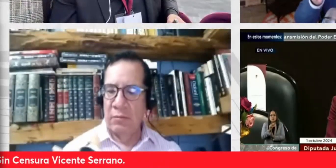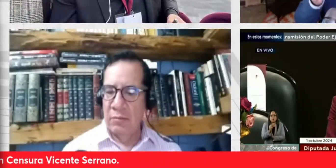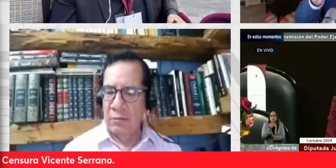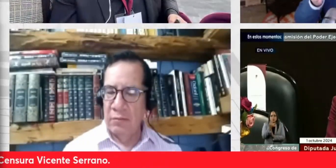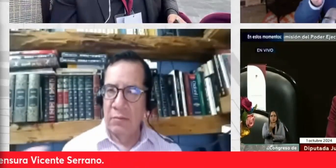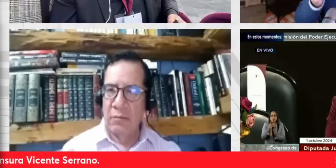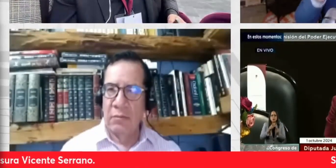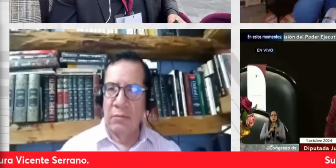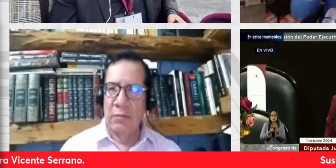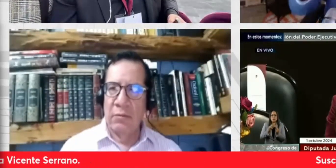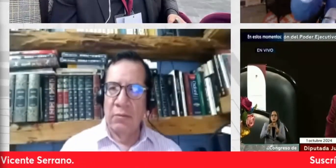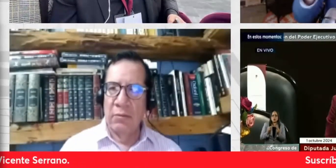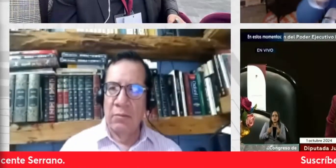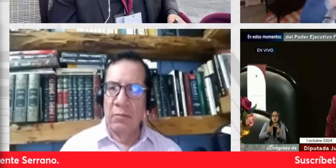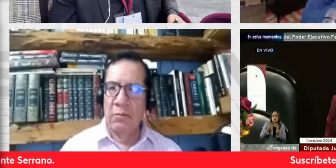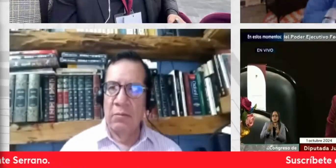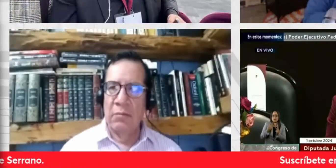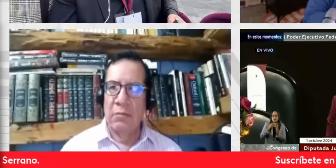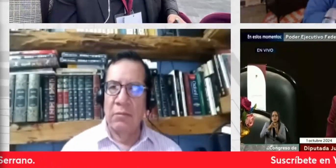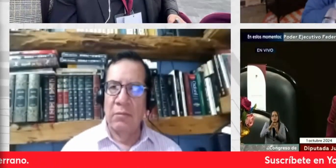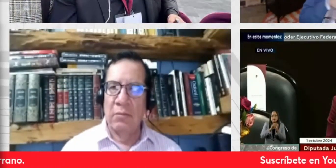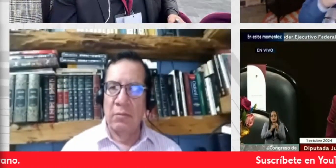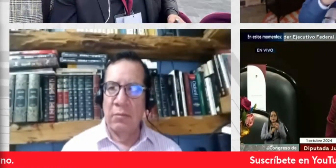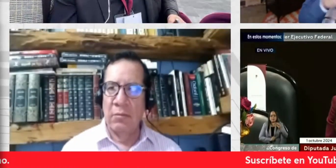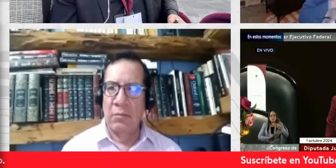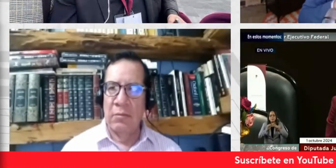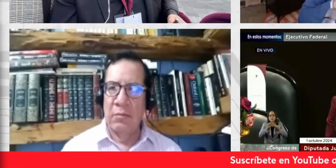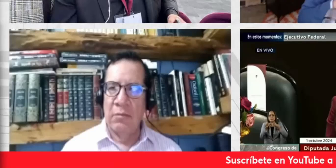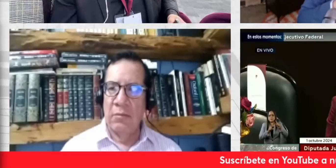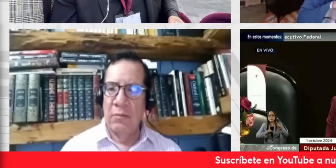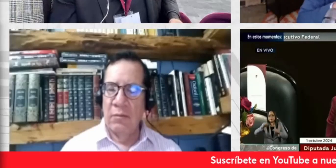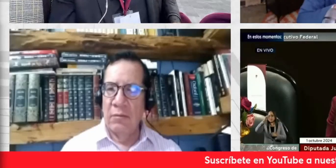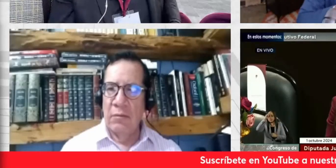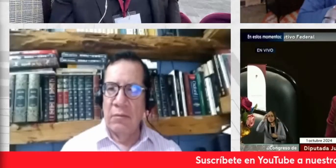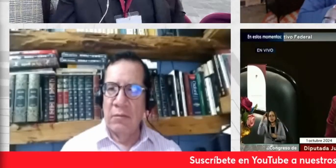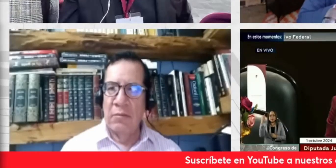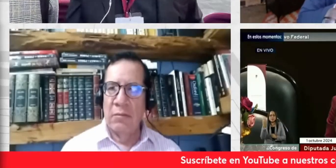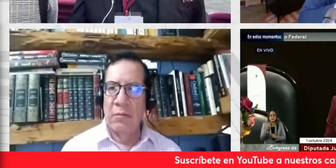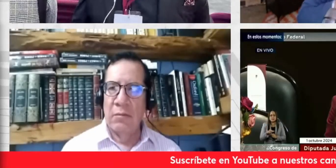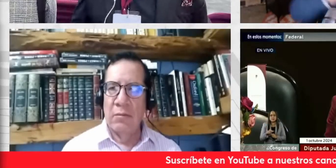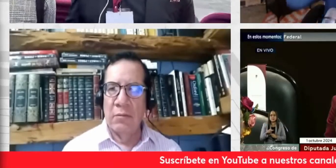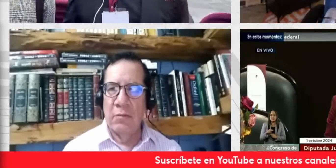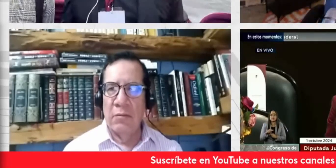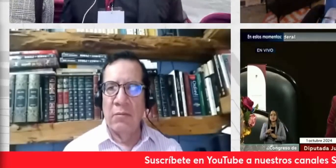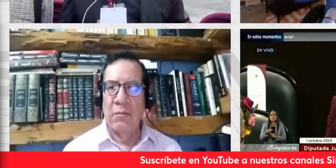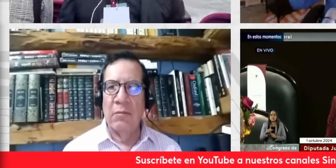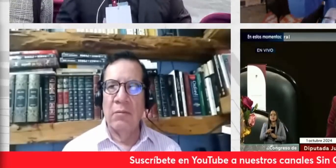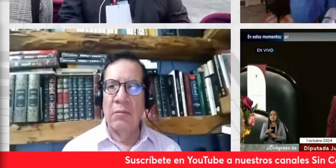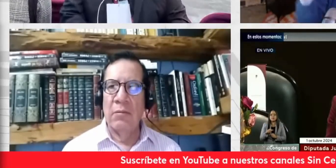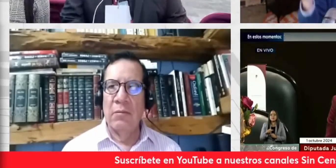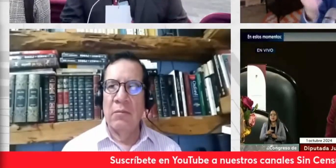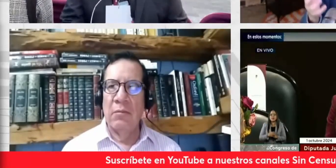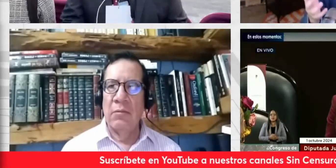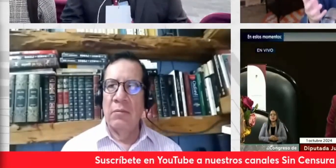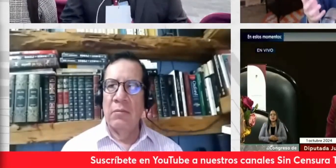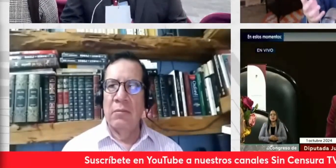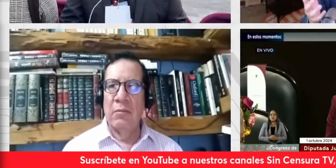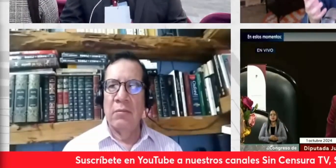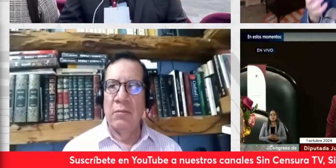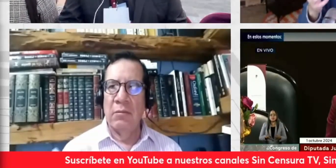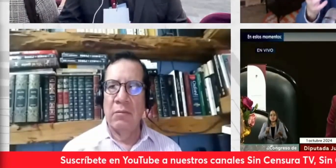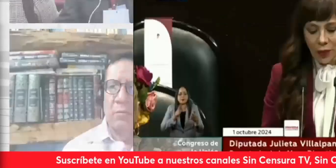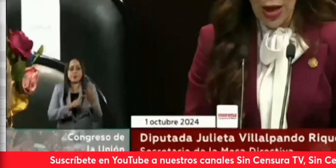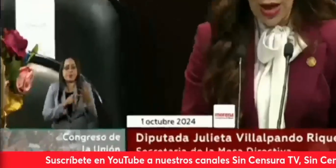respeto lo digo, está muy bien que estemos nosotros ahí, nosotros documentando como verdaderos periodistas que somos, pero pues en todo caso tendría que ser los